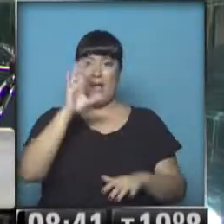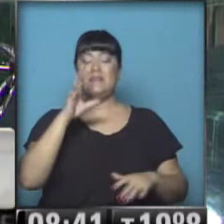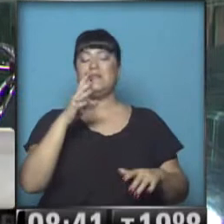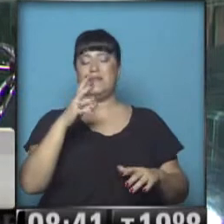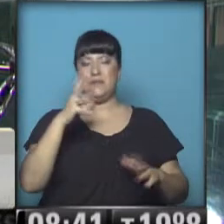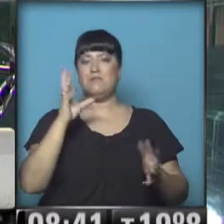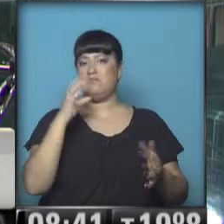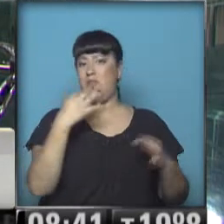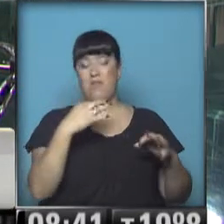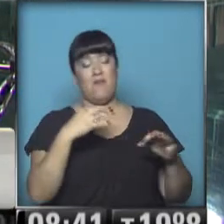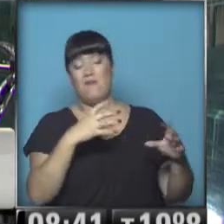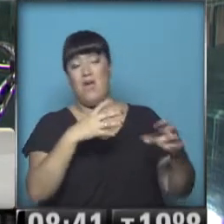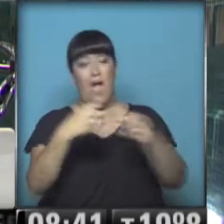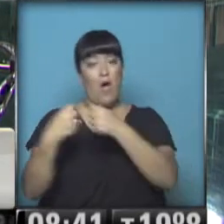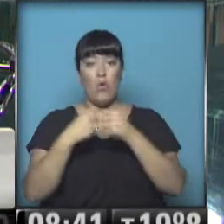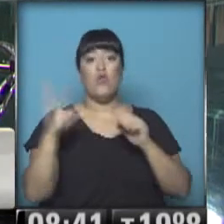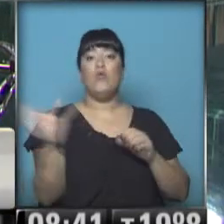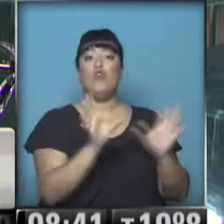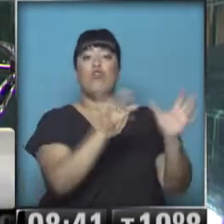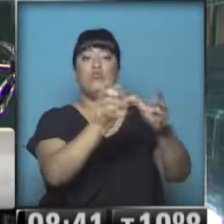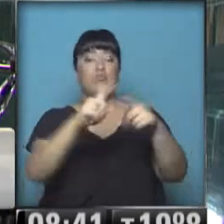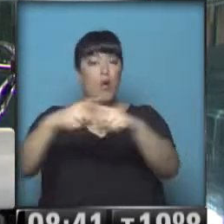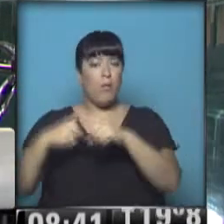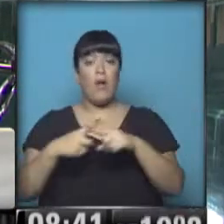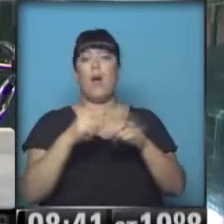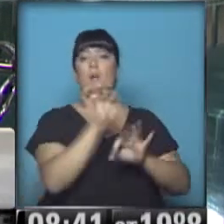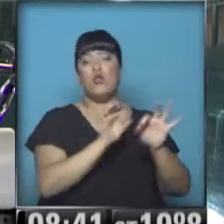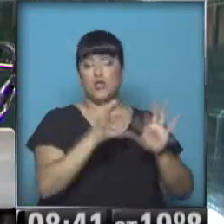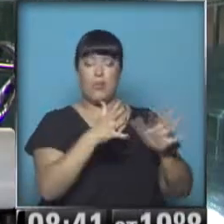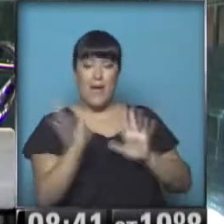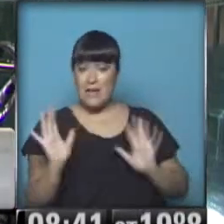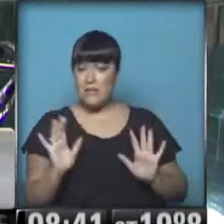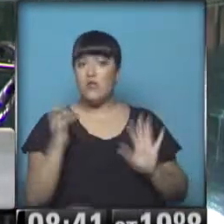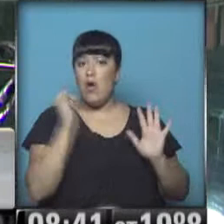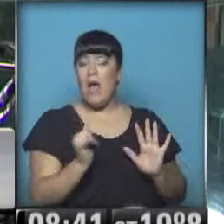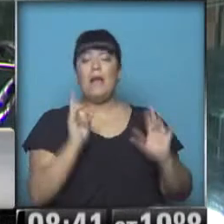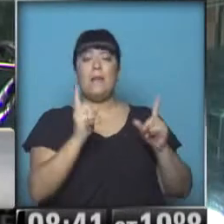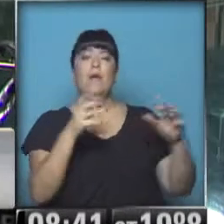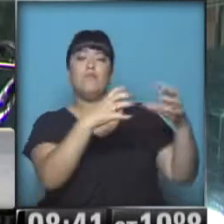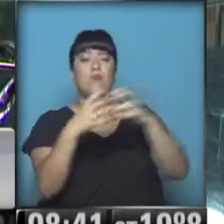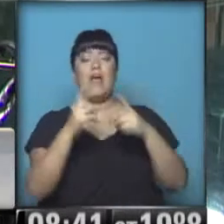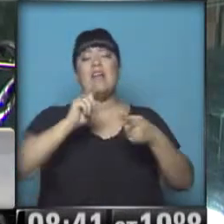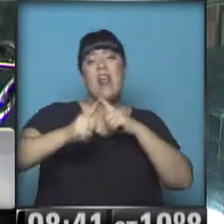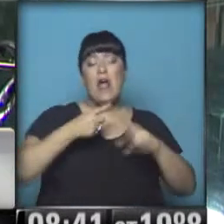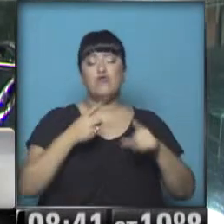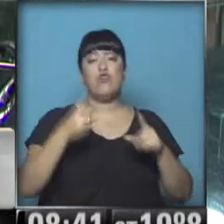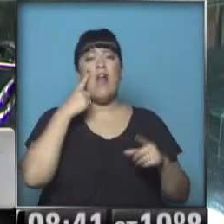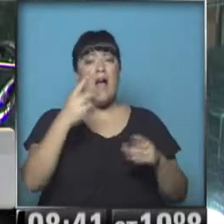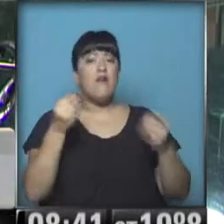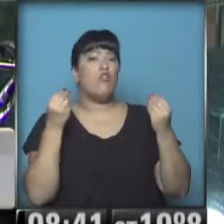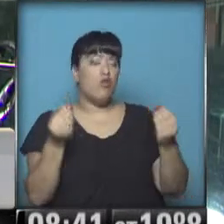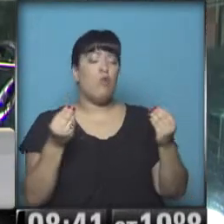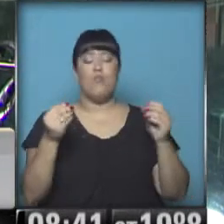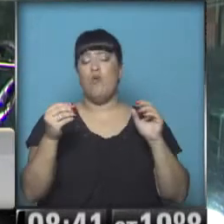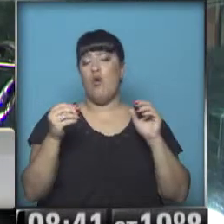sino expresar acuerdo porque todos los sectores políticos han tenido proyectos en esa línea puedan también generar un debate en relación con los alcances y la compatibilidad de esa